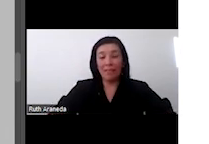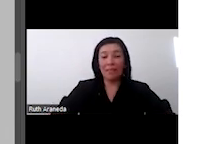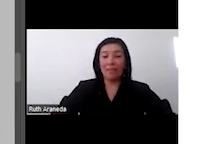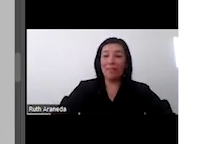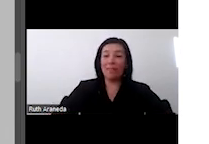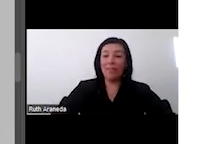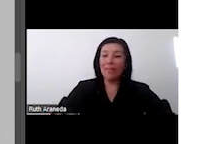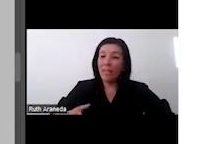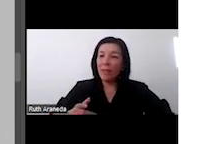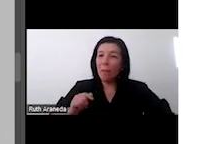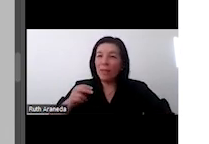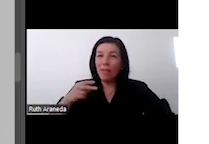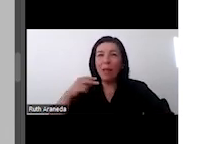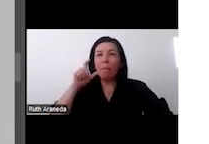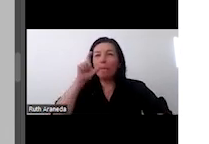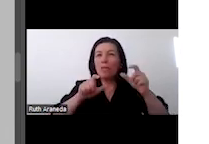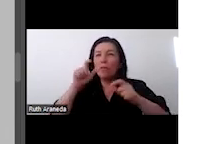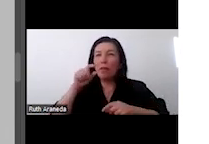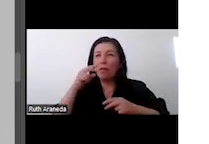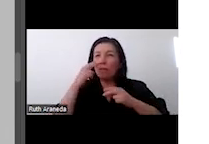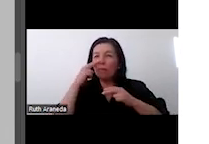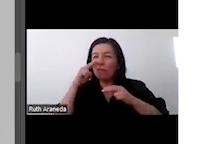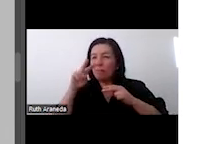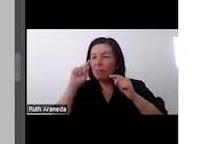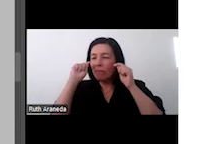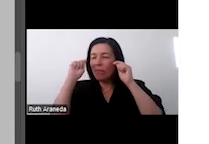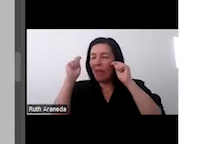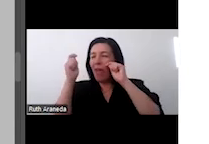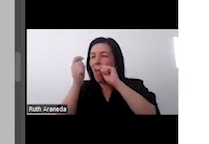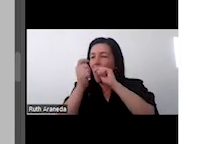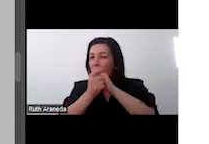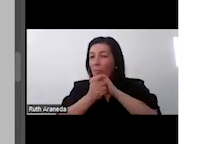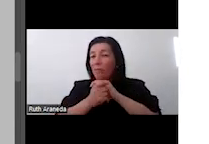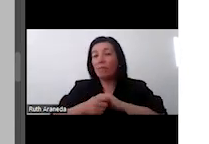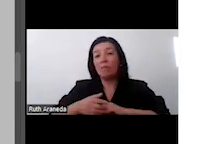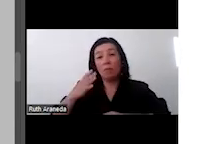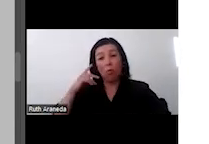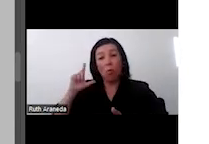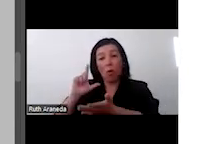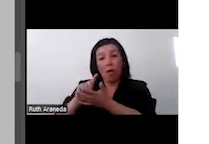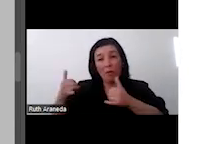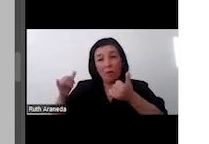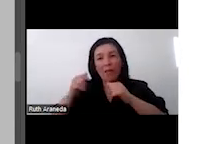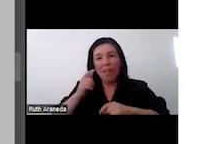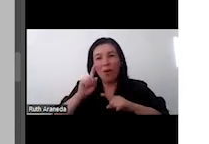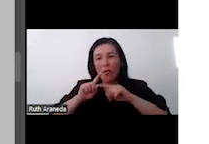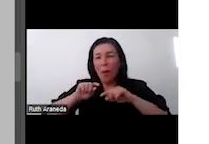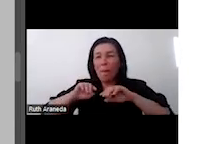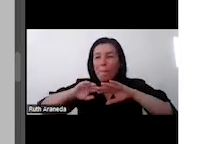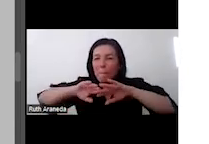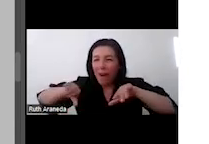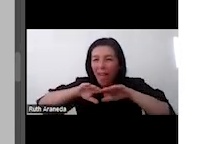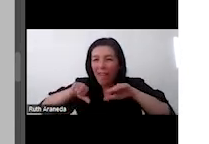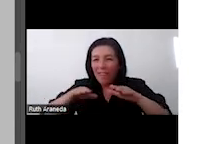también como un cambio de miradas en el río. Existe como un lugar de esparcimiento, como unas pequeñas playas que se empiezan a formar, sobre